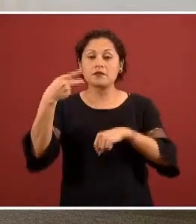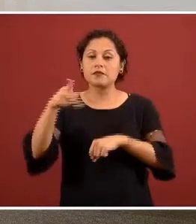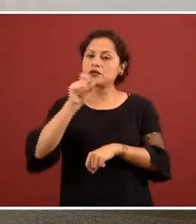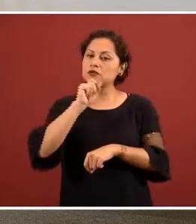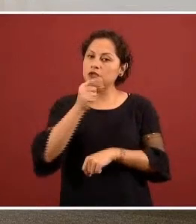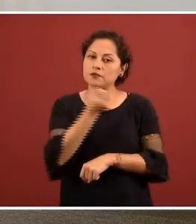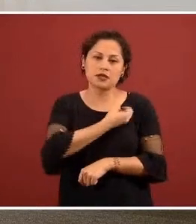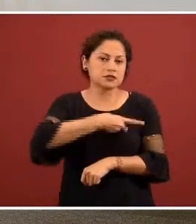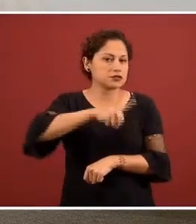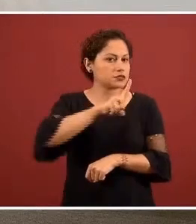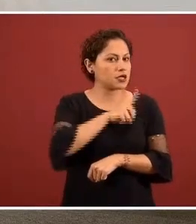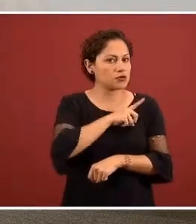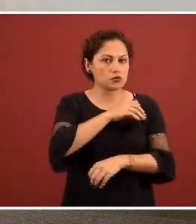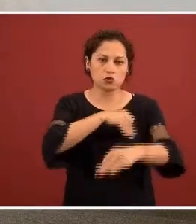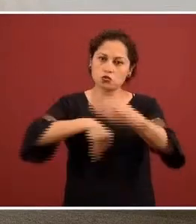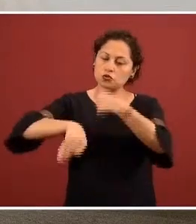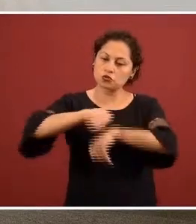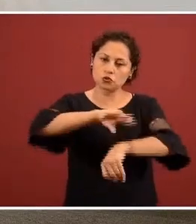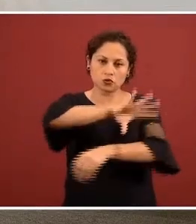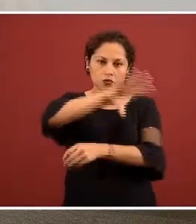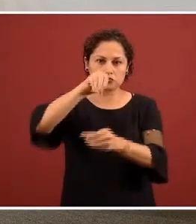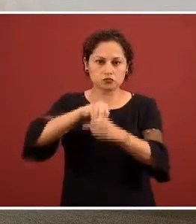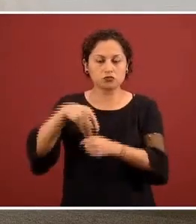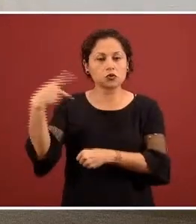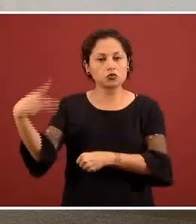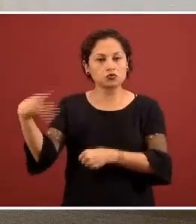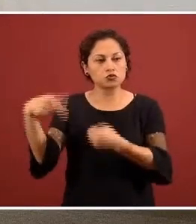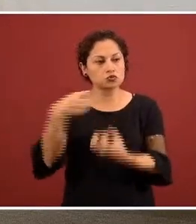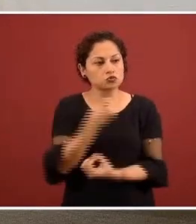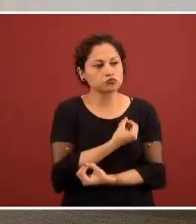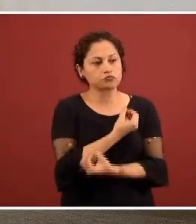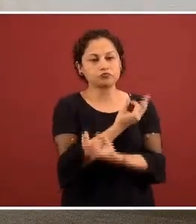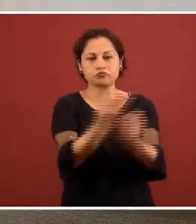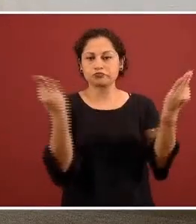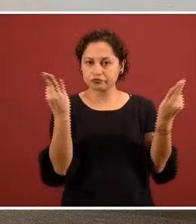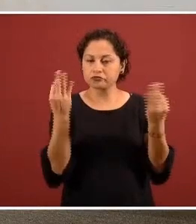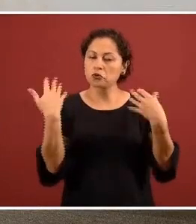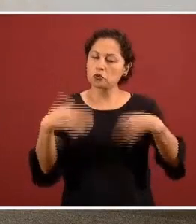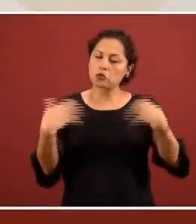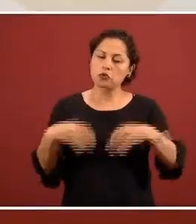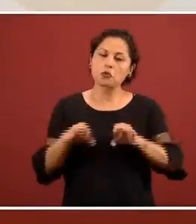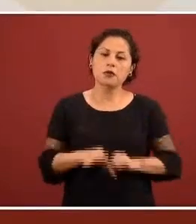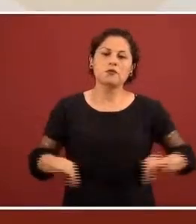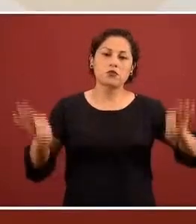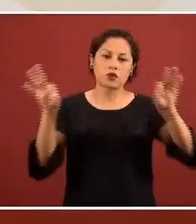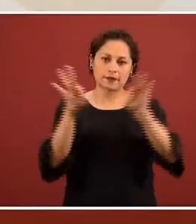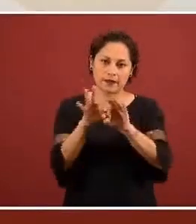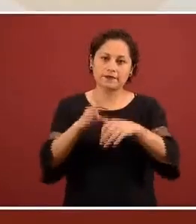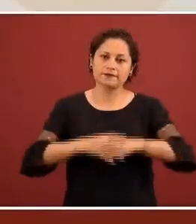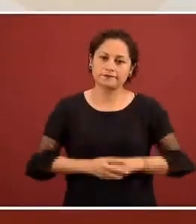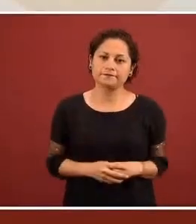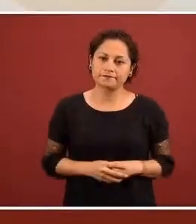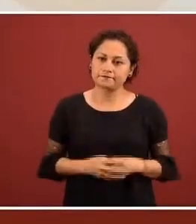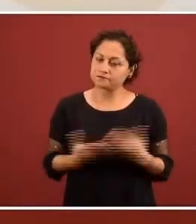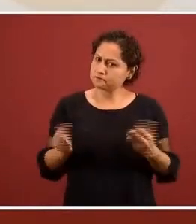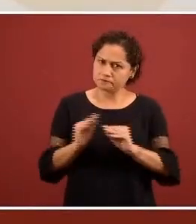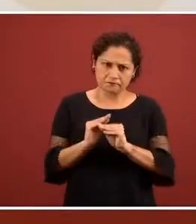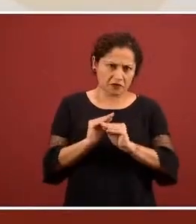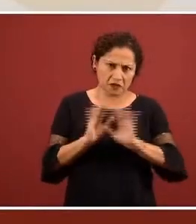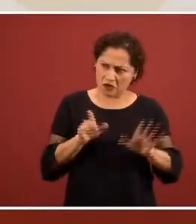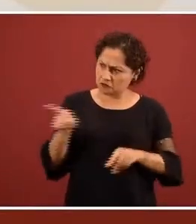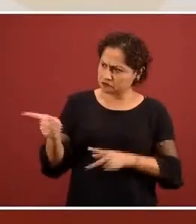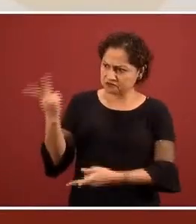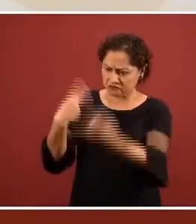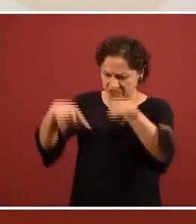salud en este mensaje que nos ha dado, extraordinariamente importante. Y desde luego está invitada